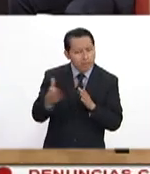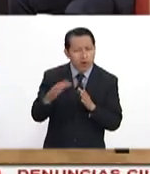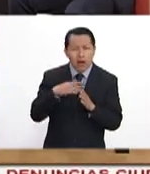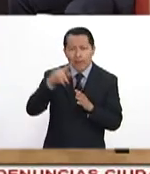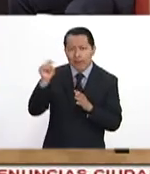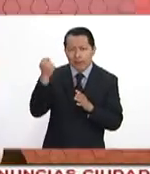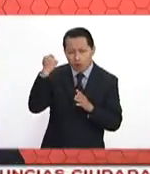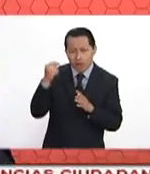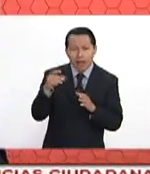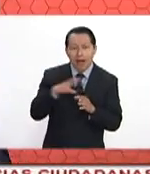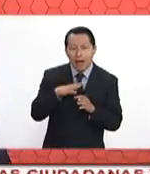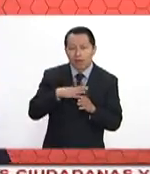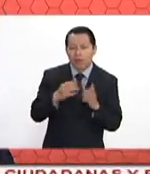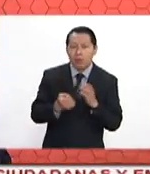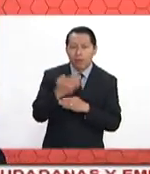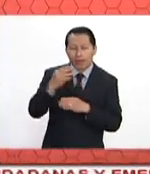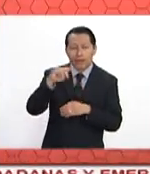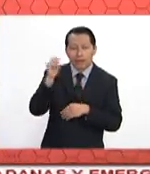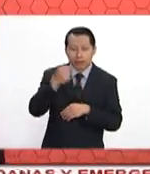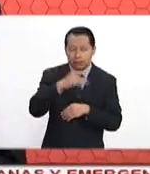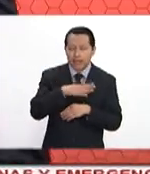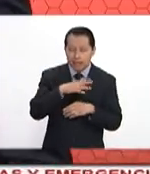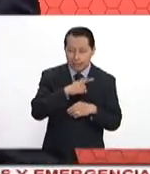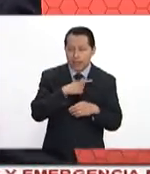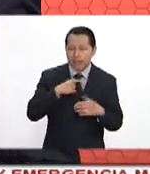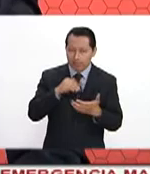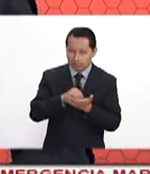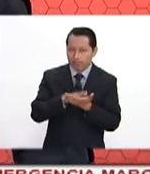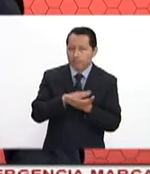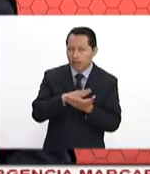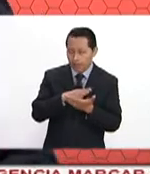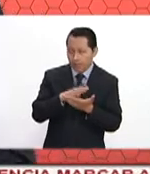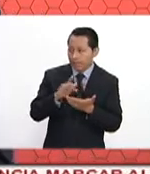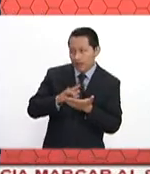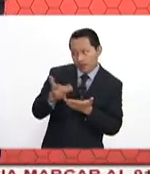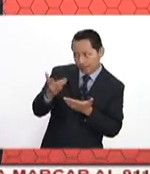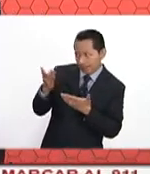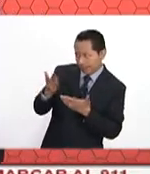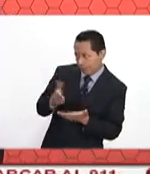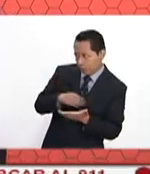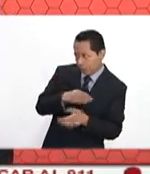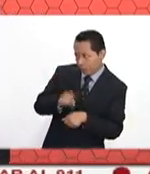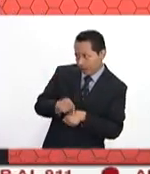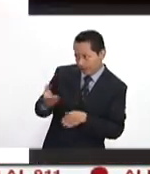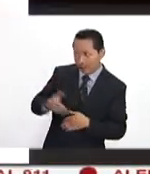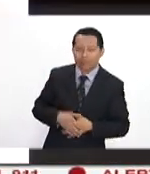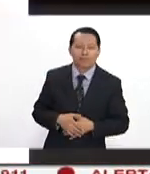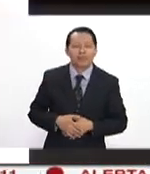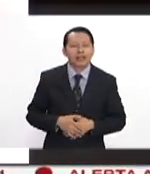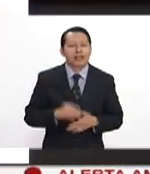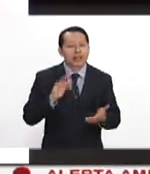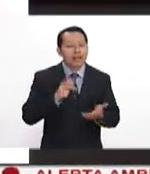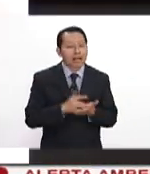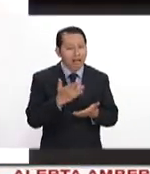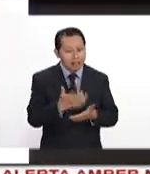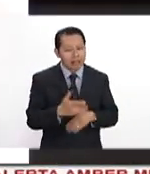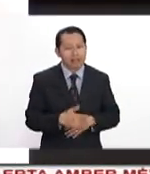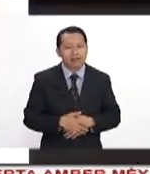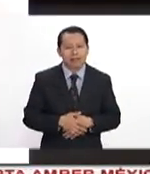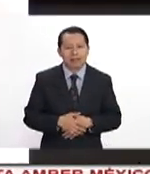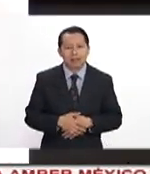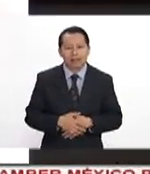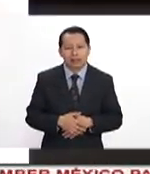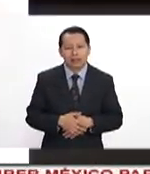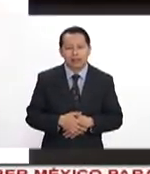las nuevas tecnologías tienen mucho que ver para el emprendimiento. Gracias por estar con nosotros. Muy buenos días. Muchas gracias.